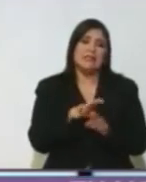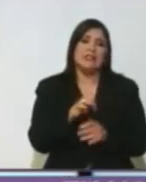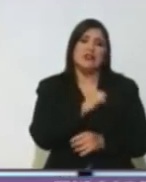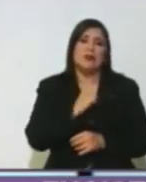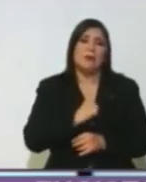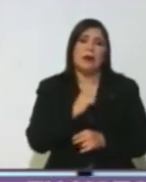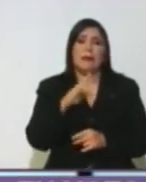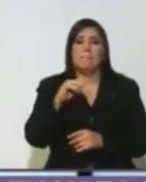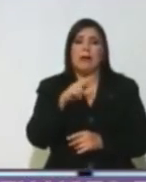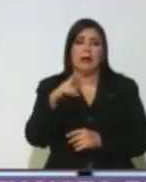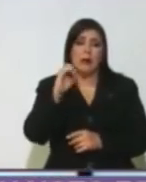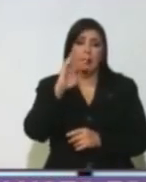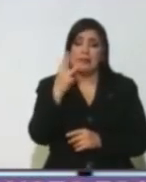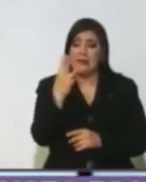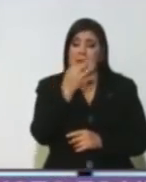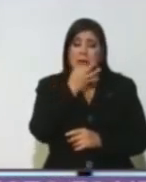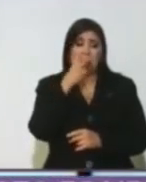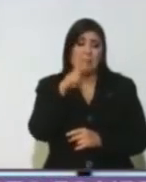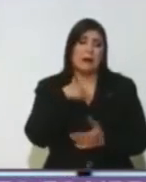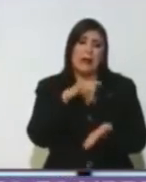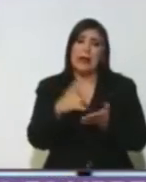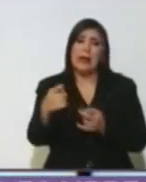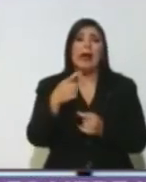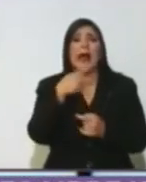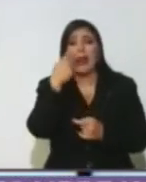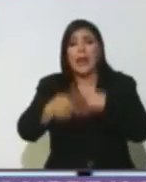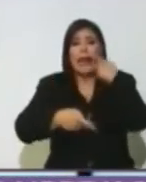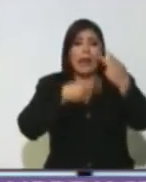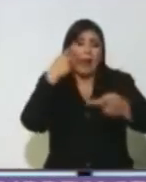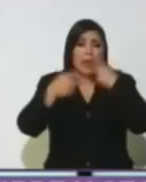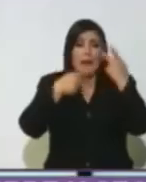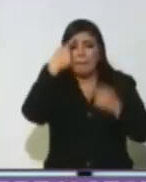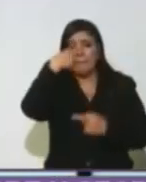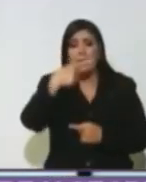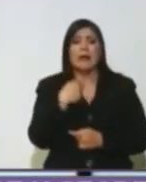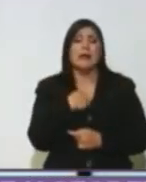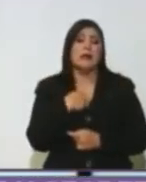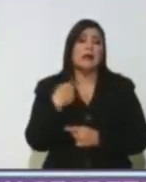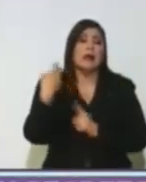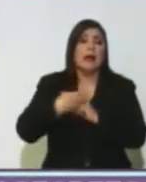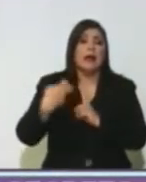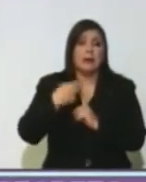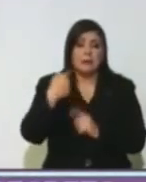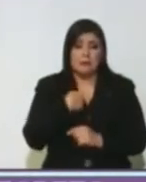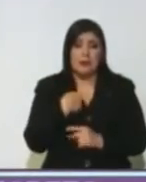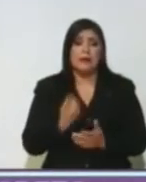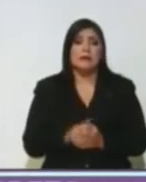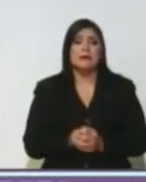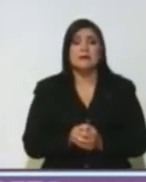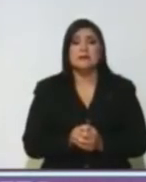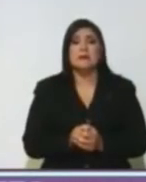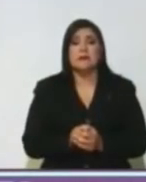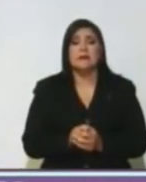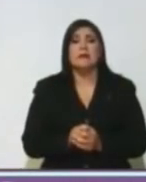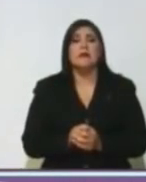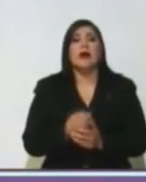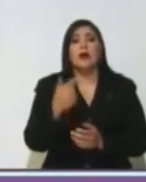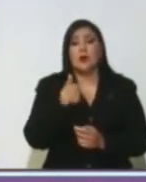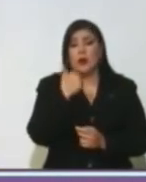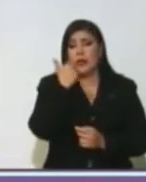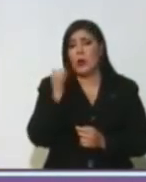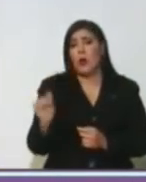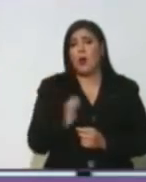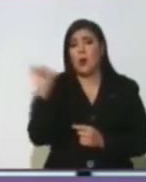invertido tres minutos de los cuatro que tienes en esta ronda para referirte a mí y además aprovechó